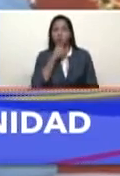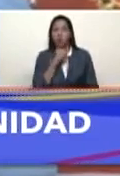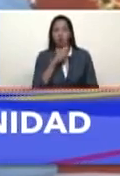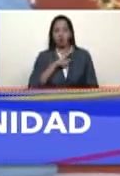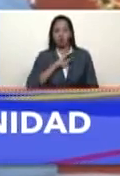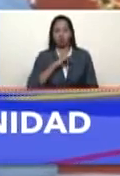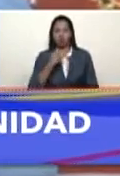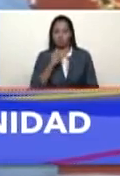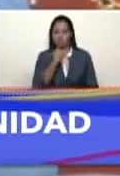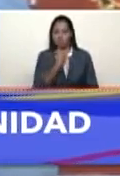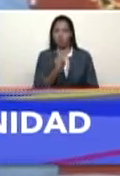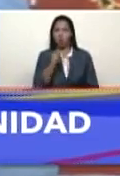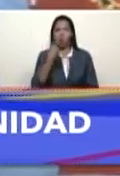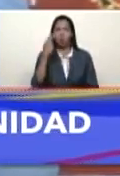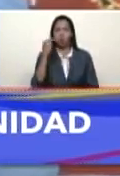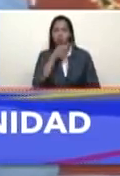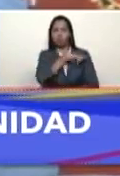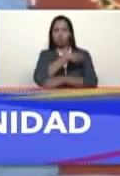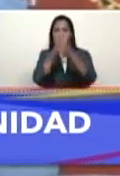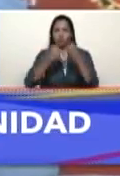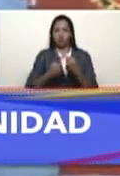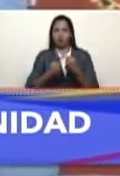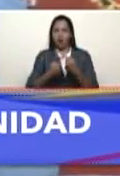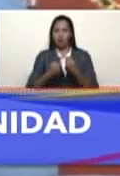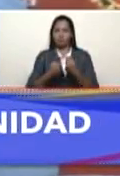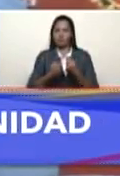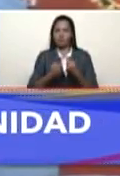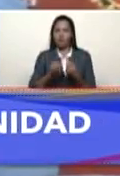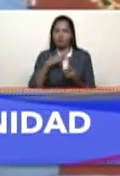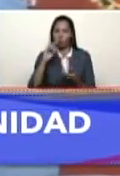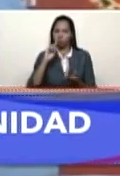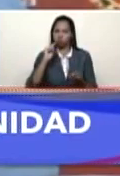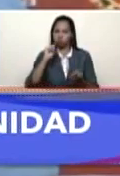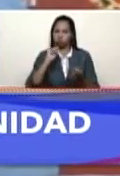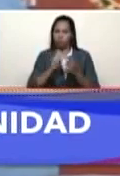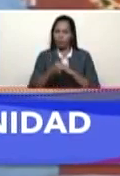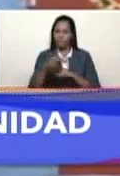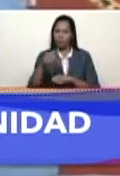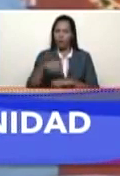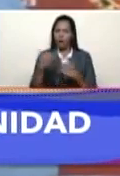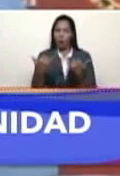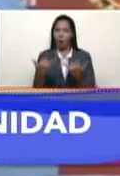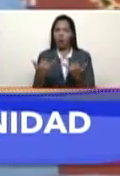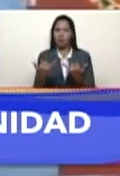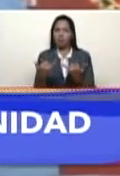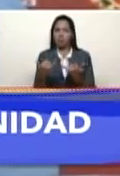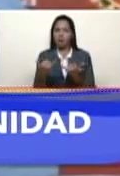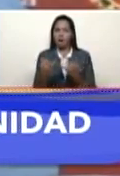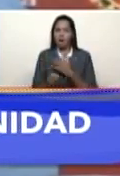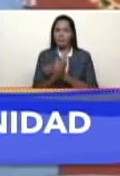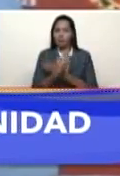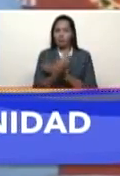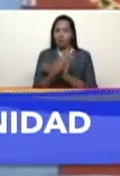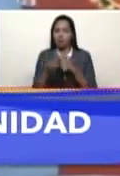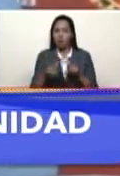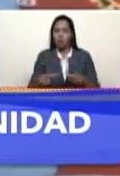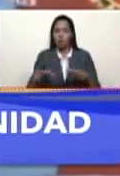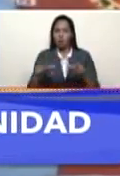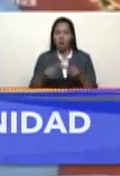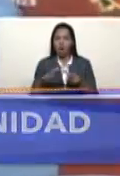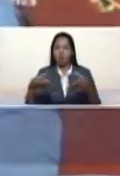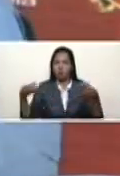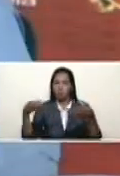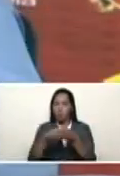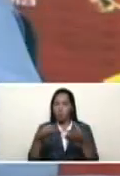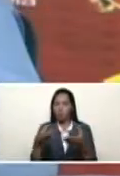declaro cimarrón rebelde y convierto desde hoy al Palacio de Miraflores en una gran cumbe